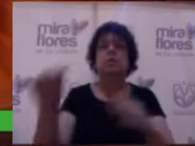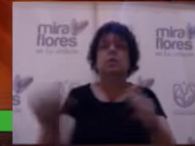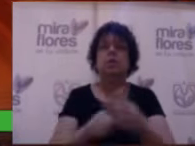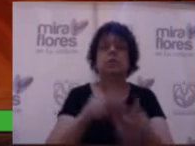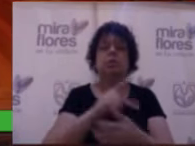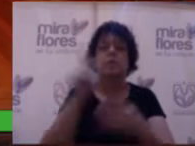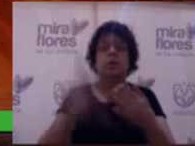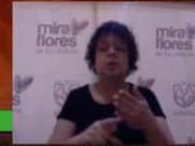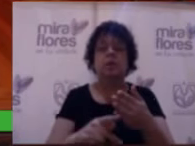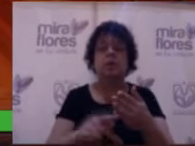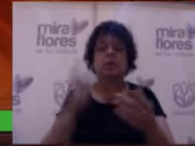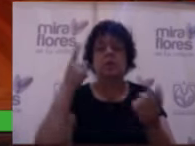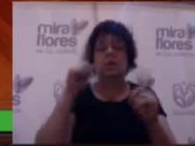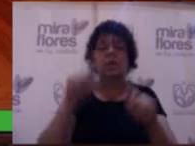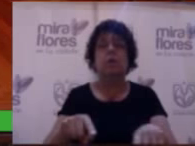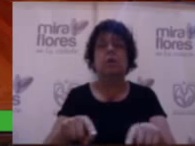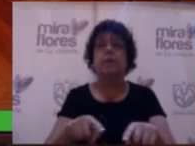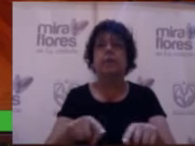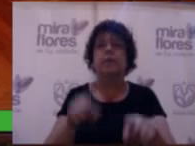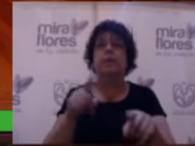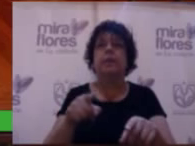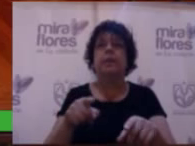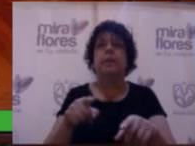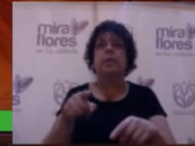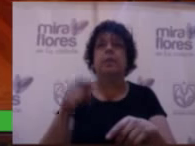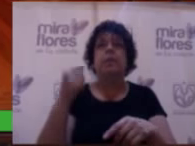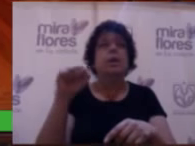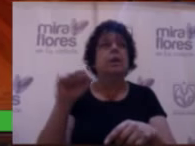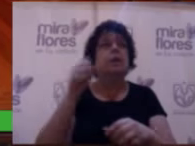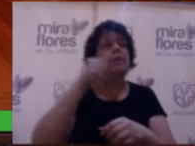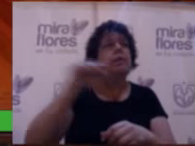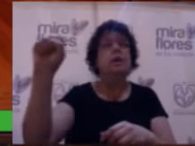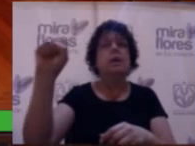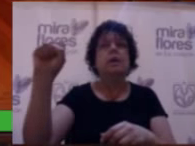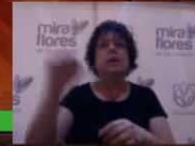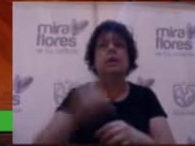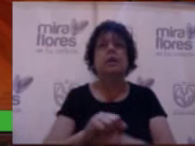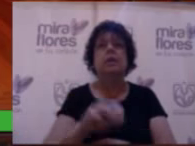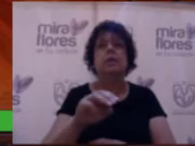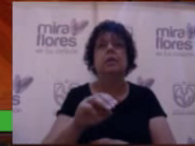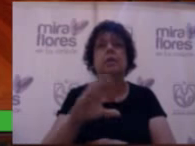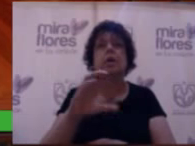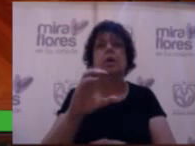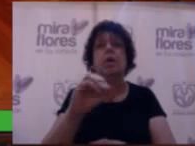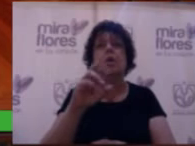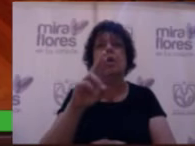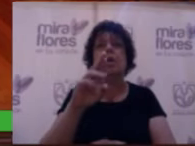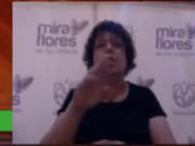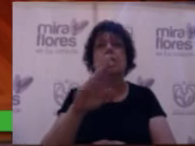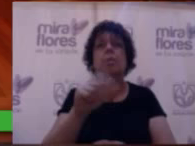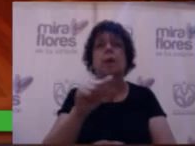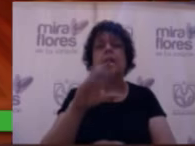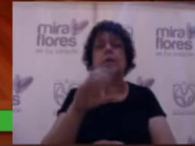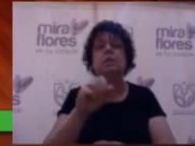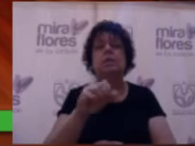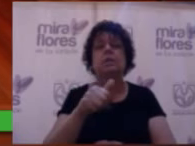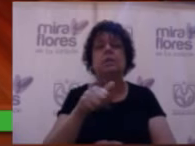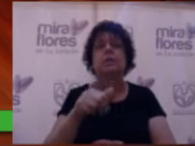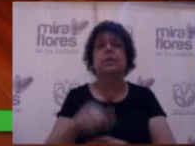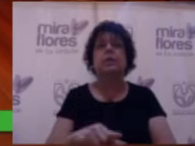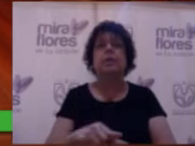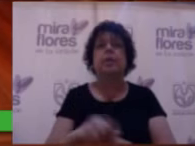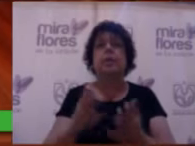Consejo que autoriza el viaje de la gerente de autorización y control, Gloria María Corbacho Becerra, del 25 de febrero al 3 de marzo de 2018, a